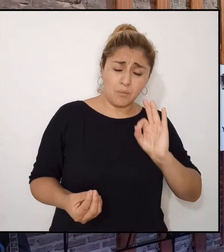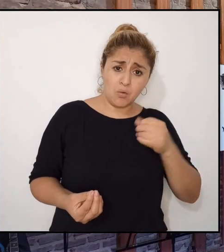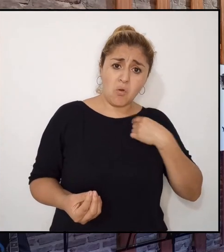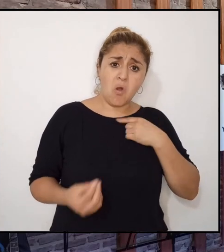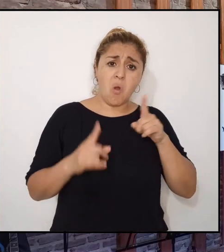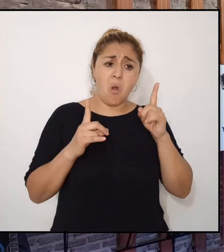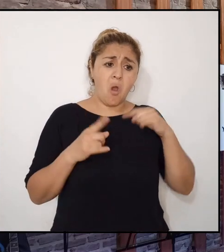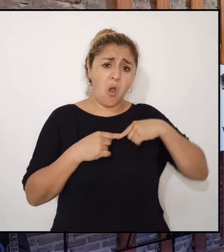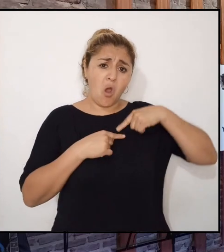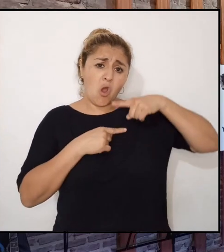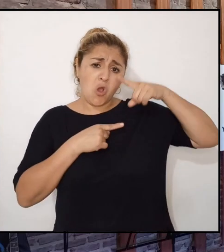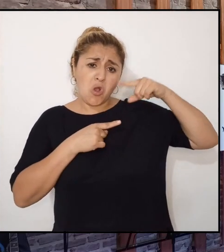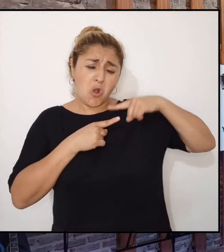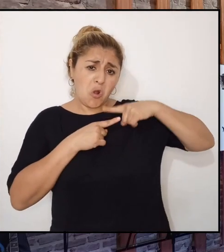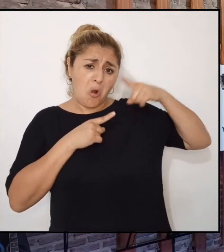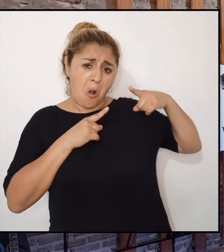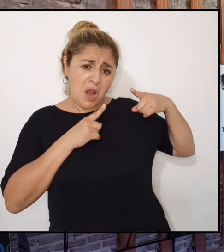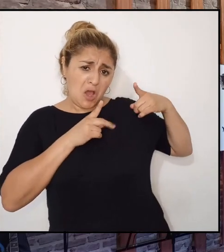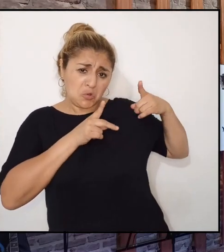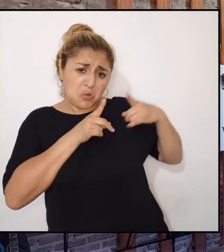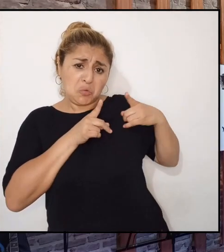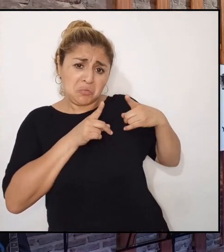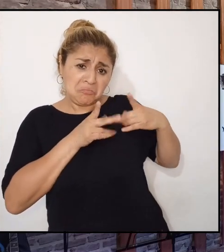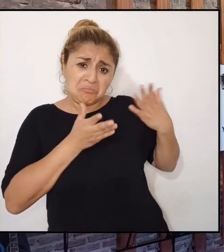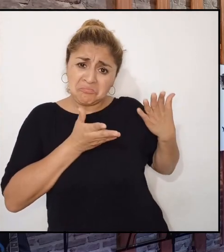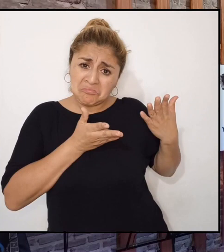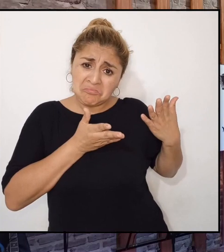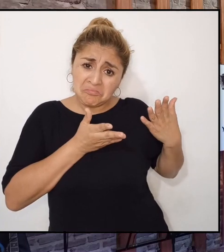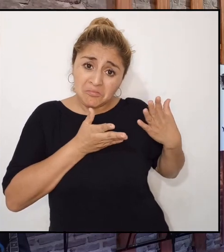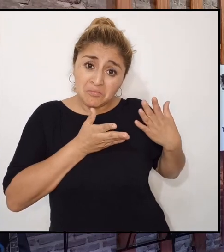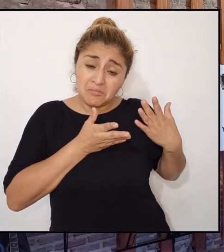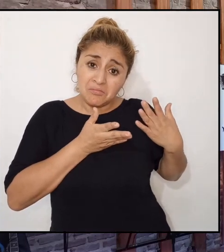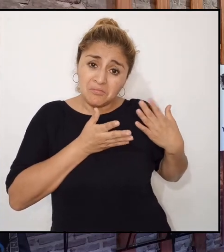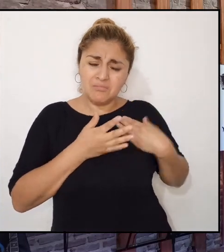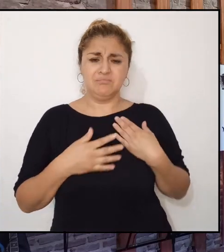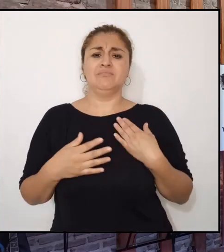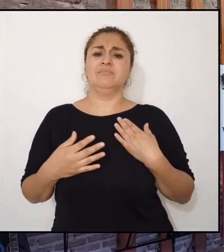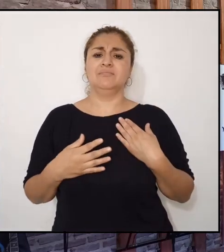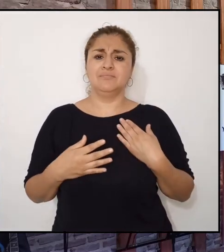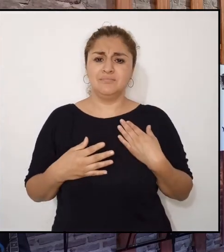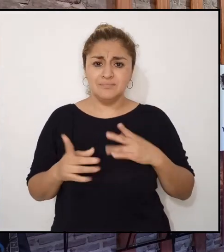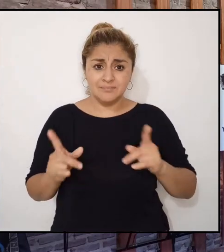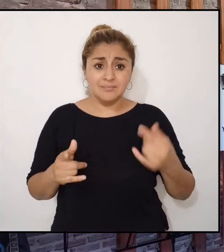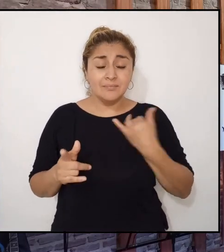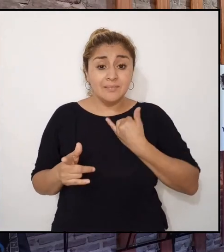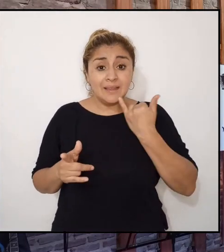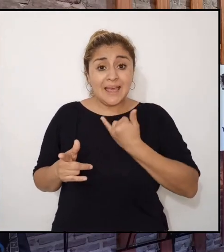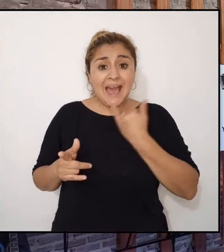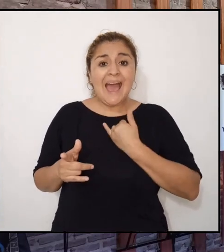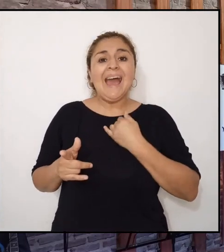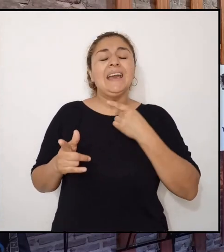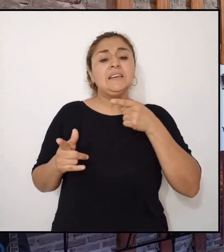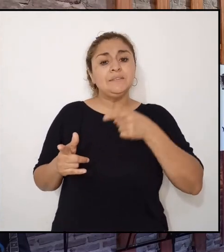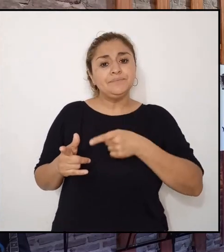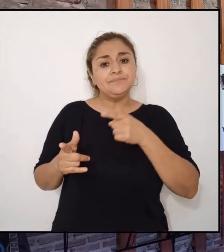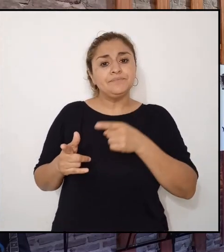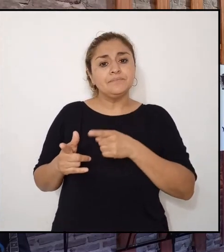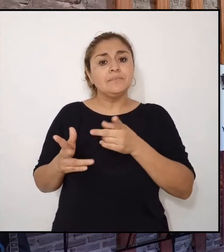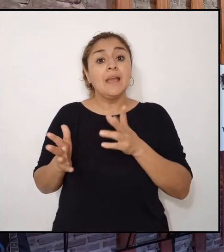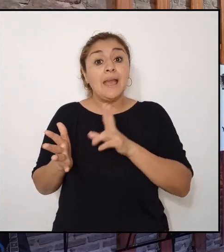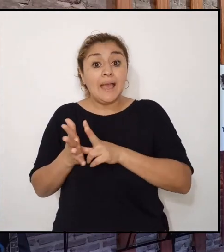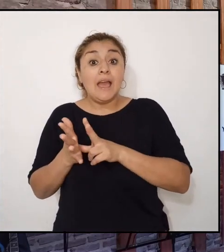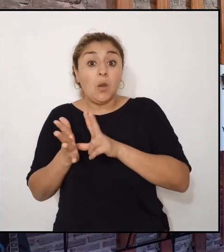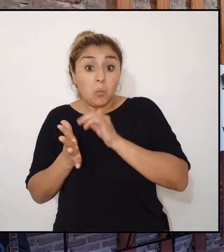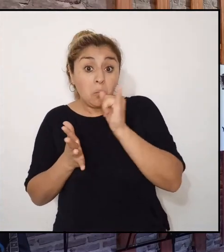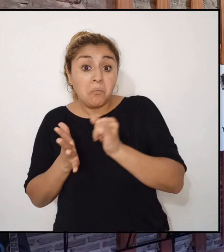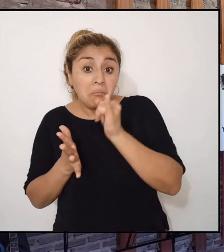No es el hipopótamo, no está hablando. Grandes animales. Bueno, después tengo que decir, ay, ¿cómo entraron en el arco, pastor? Bueno, eso otro día. Ore